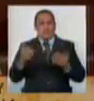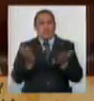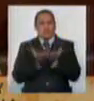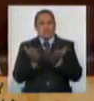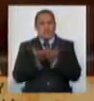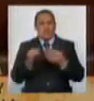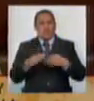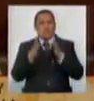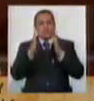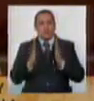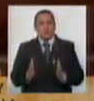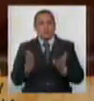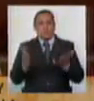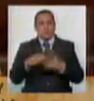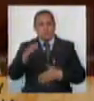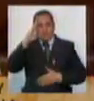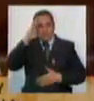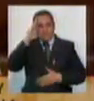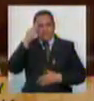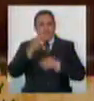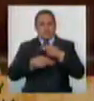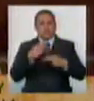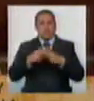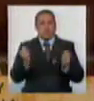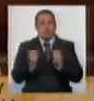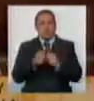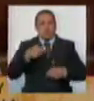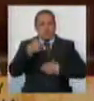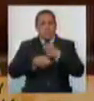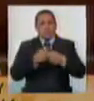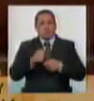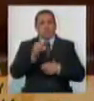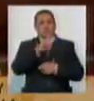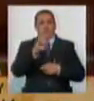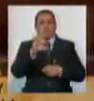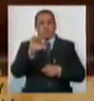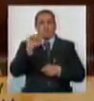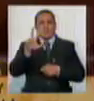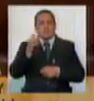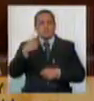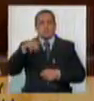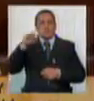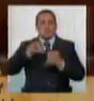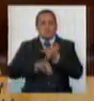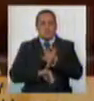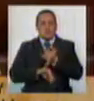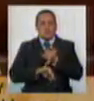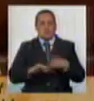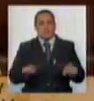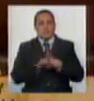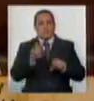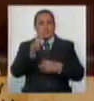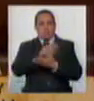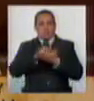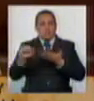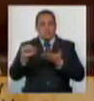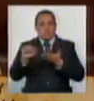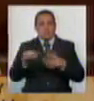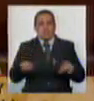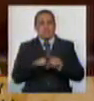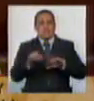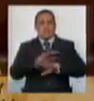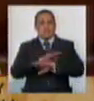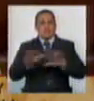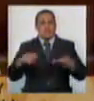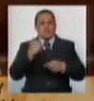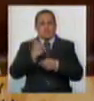de formación policial nacional, con una inversión de 253 millones de soles. En 2 meses